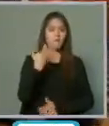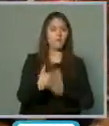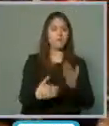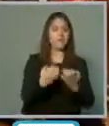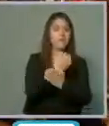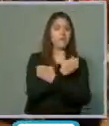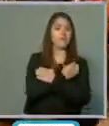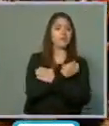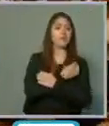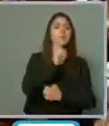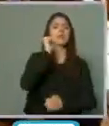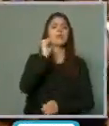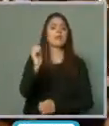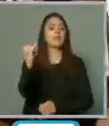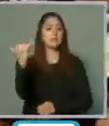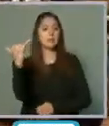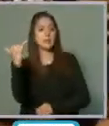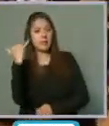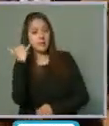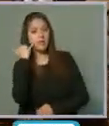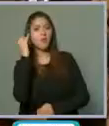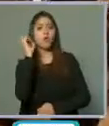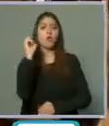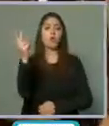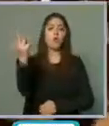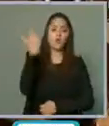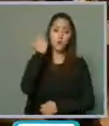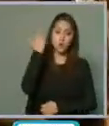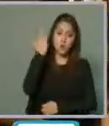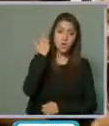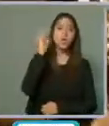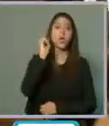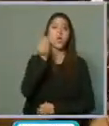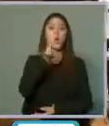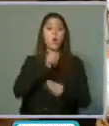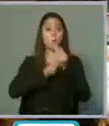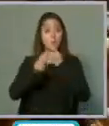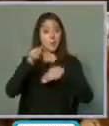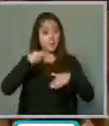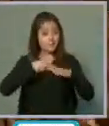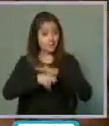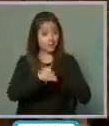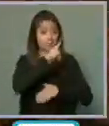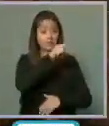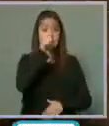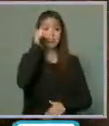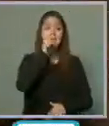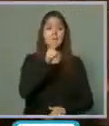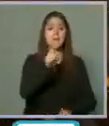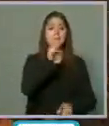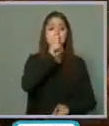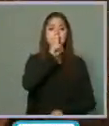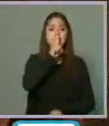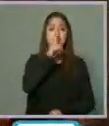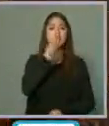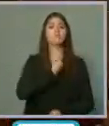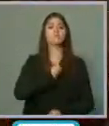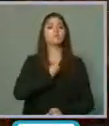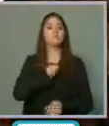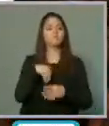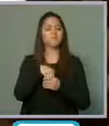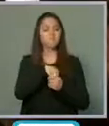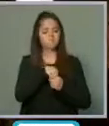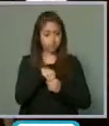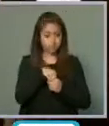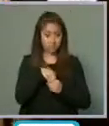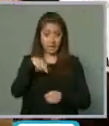por teléfono, haga ruido, incluso que coma en el vagón. Generalmente se viaja en silencio, aún en el apretujón. En Ciudad de México, todos los que